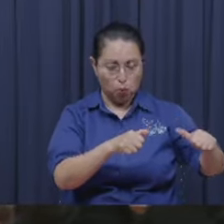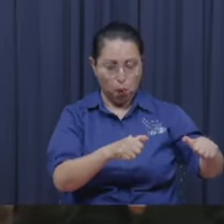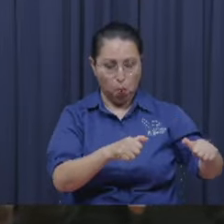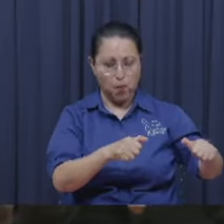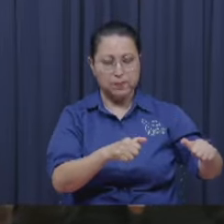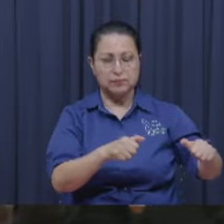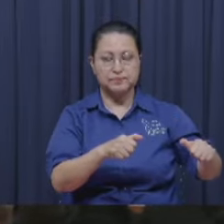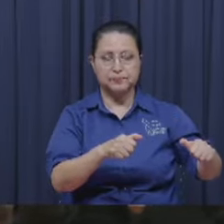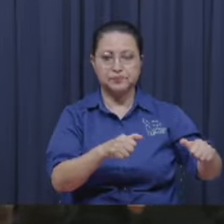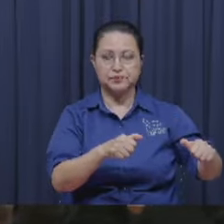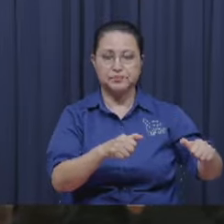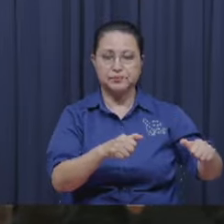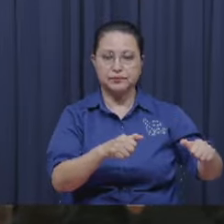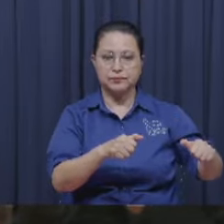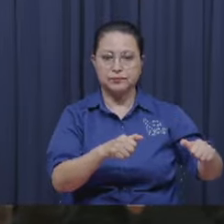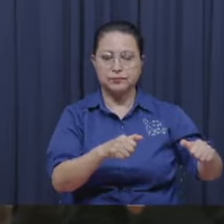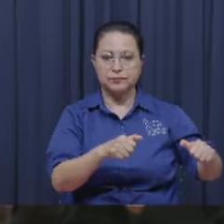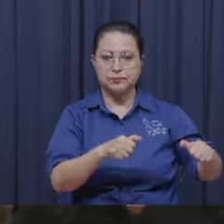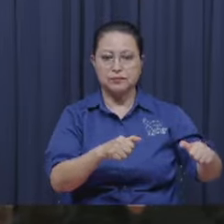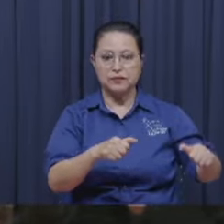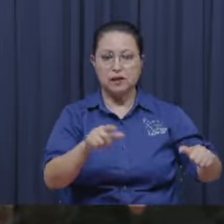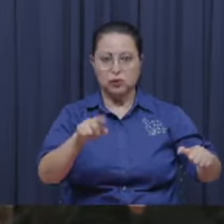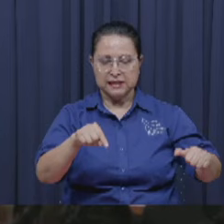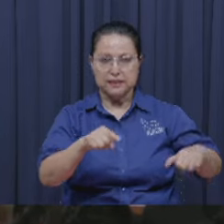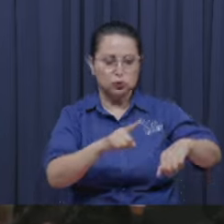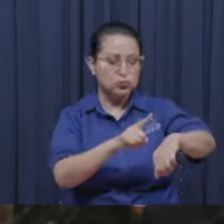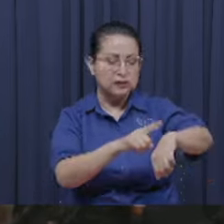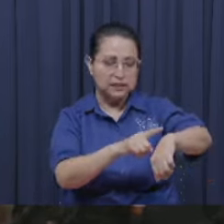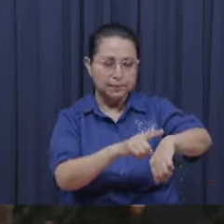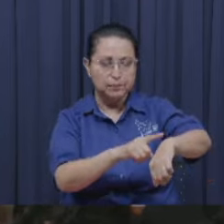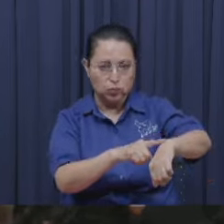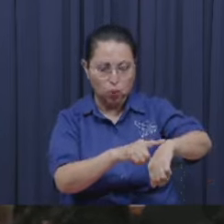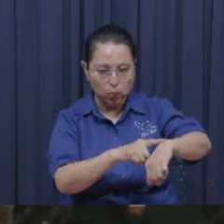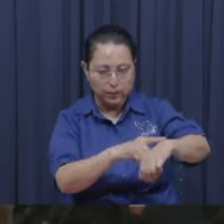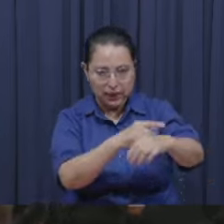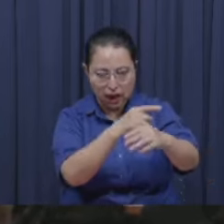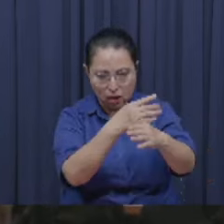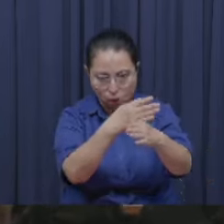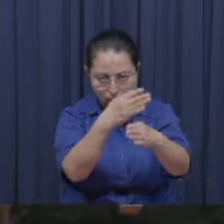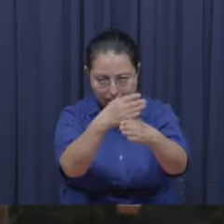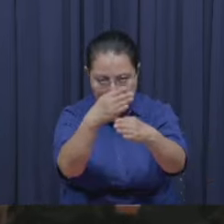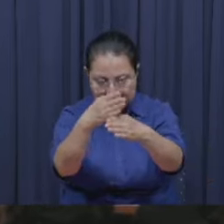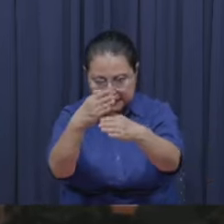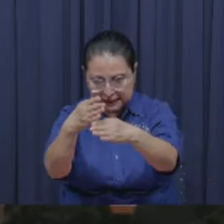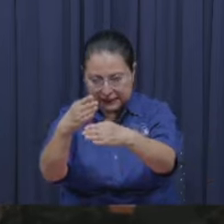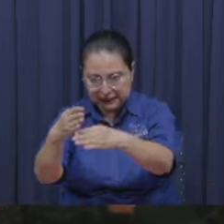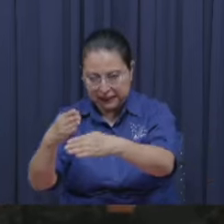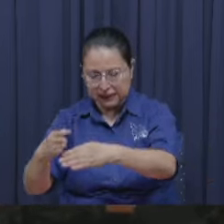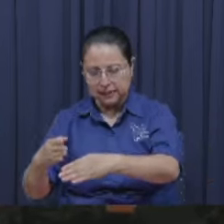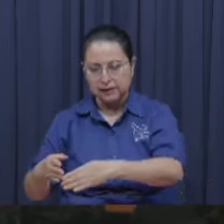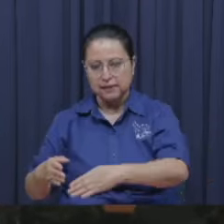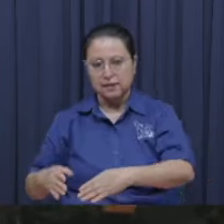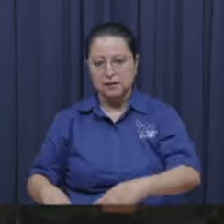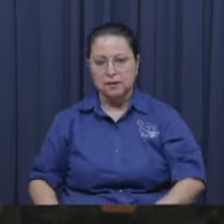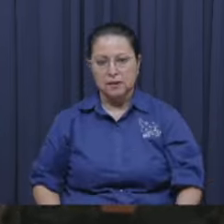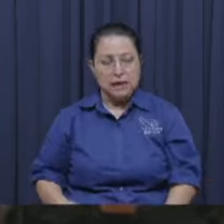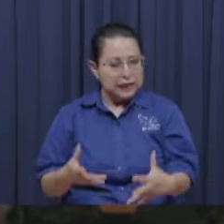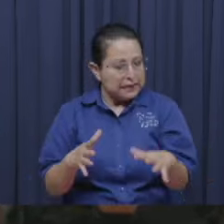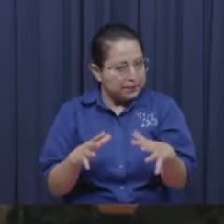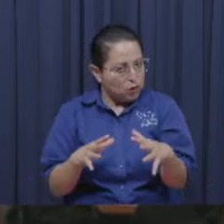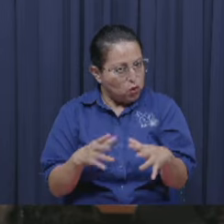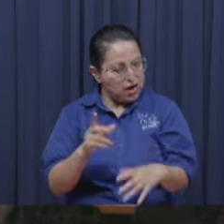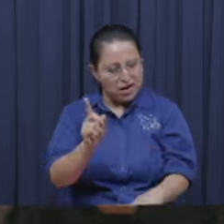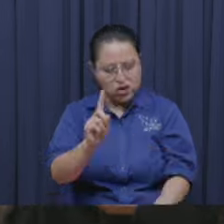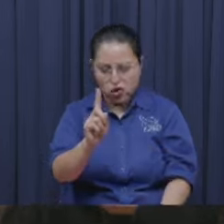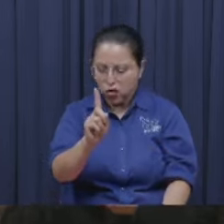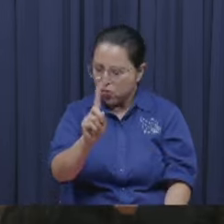y que yo creo que estamos en un buen tiempo para trasladarle algunos otros pensamientos, mi propósito, repito, no es meterle miedo, sino